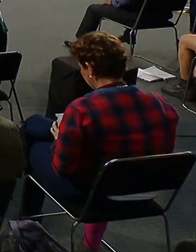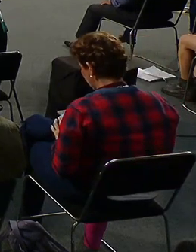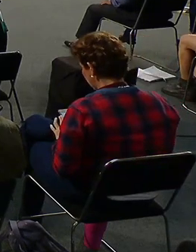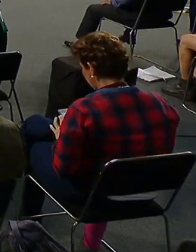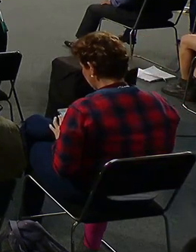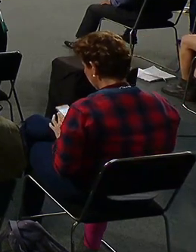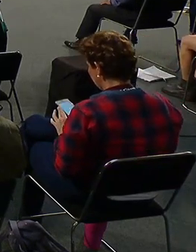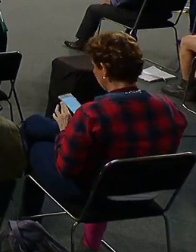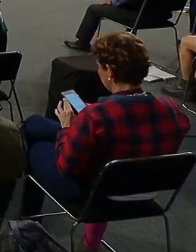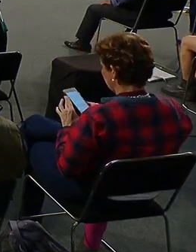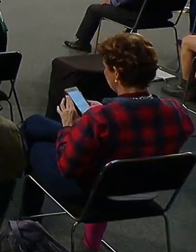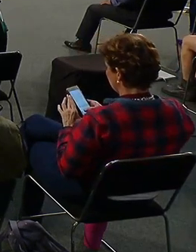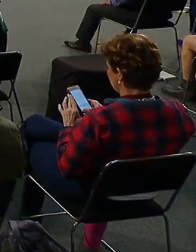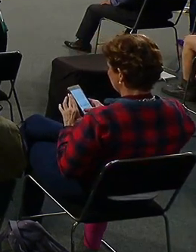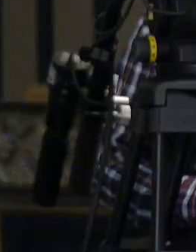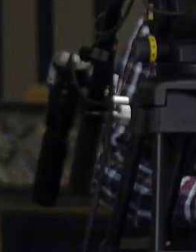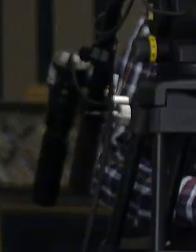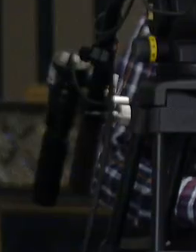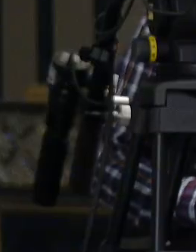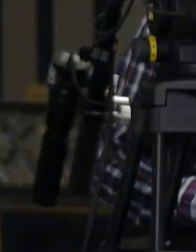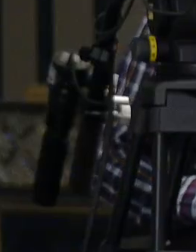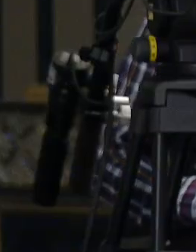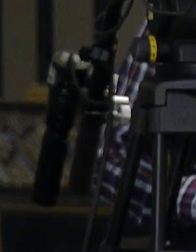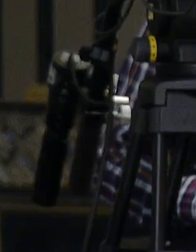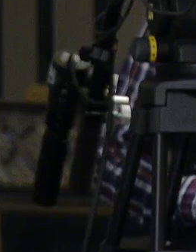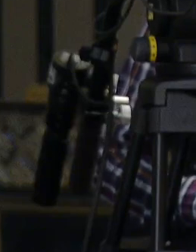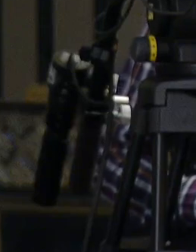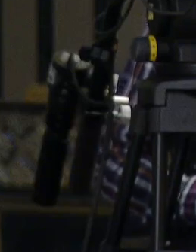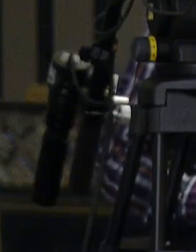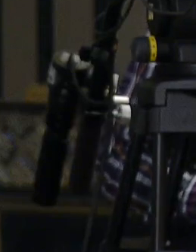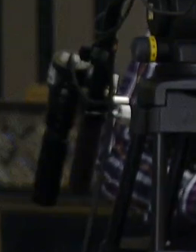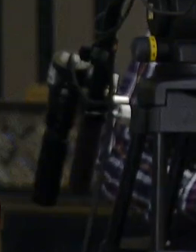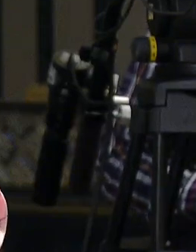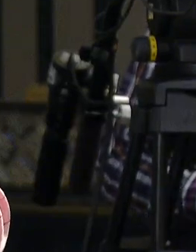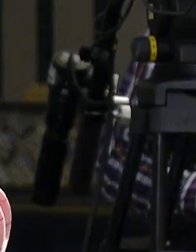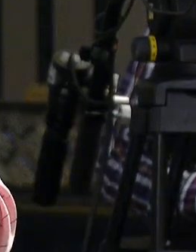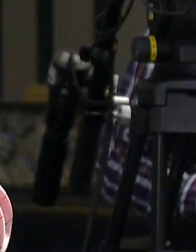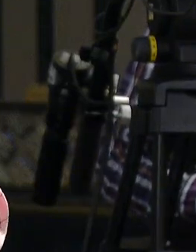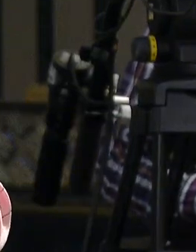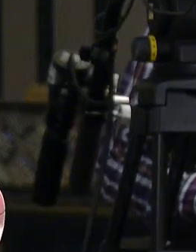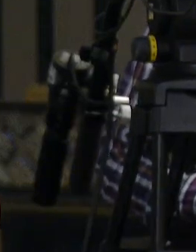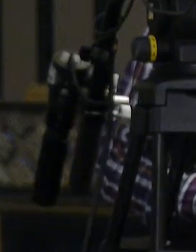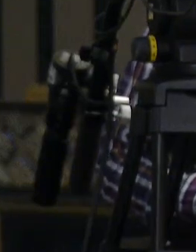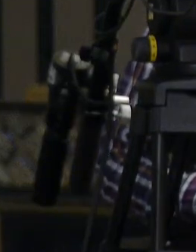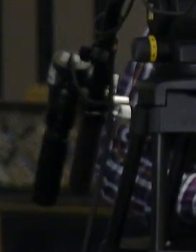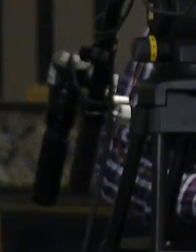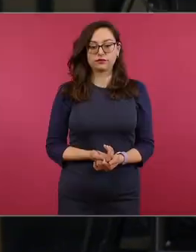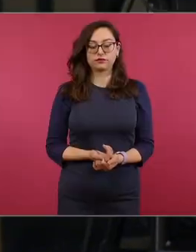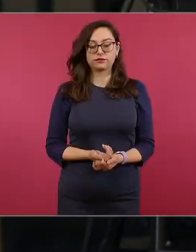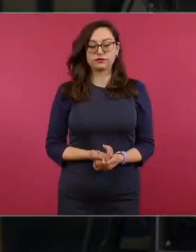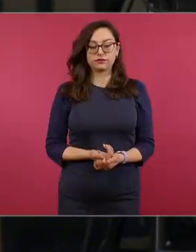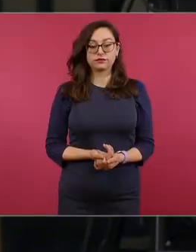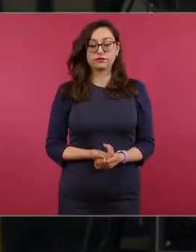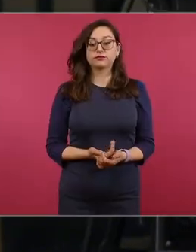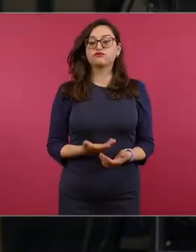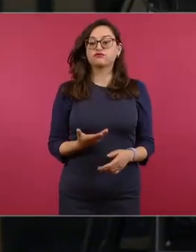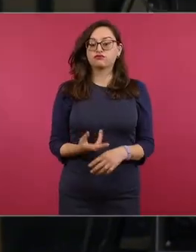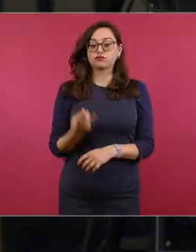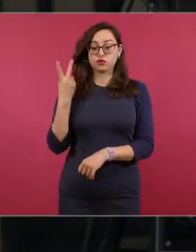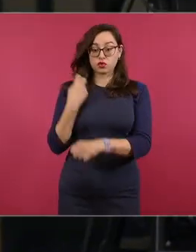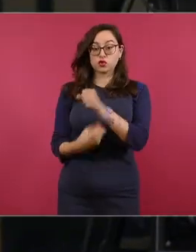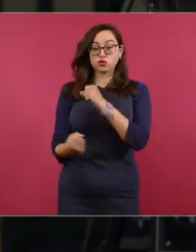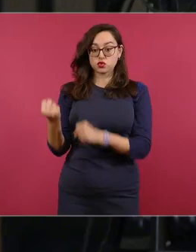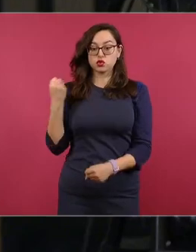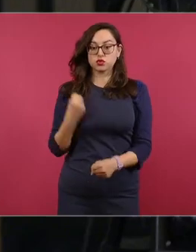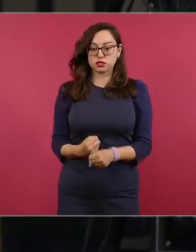pues han pedido que se les vea, que se les voltee a ver, que muchos ya ellos afectados por la privatización